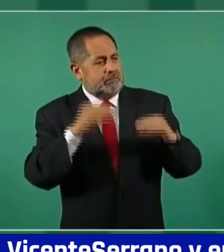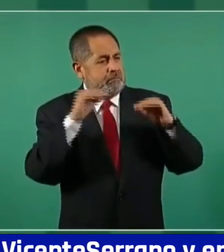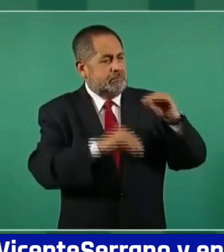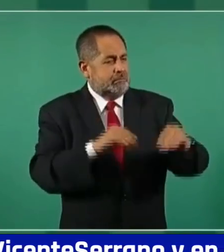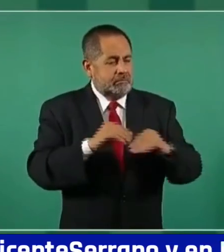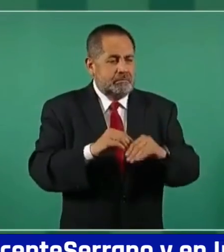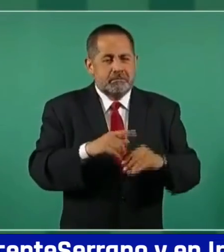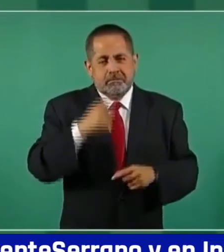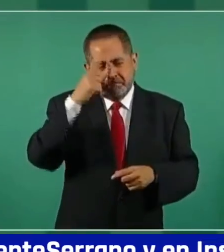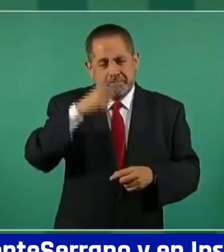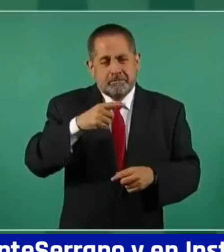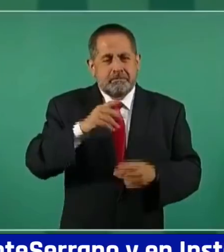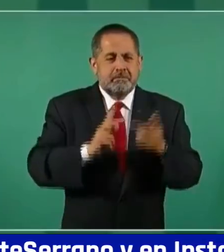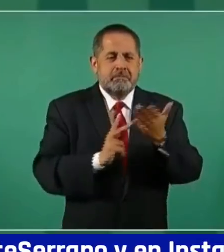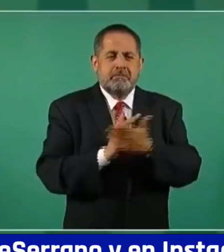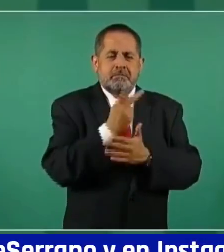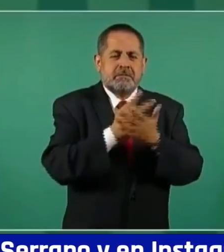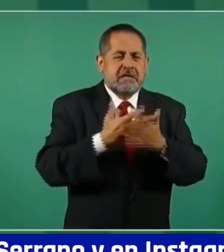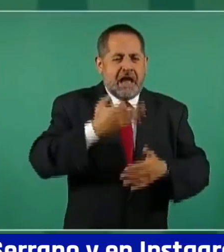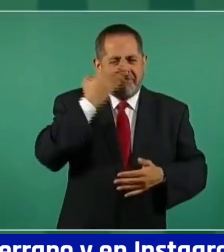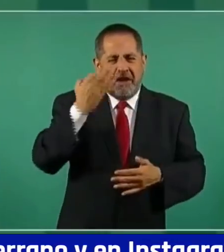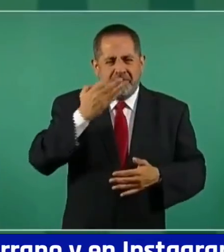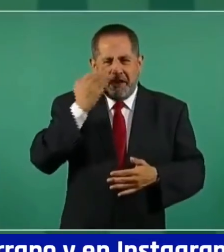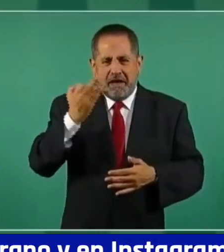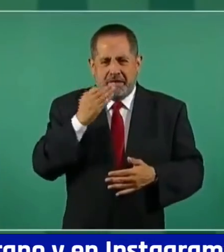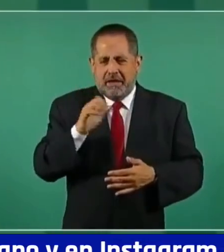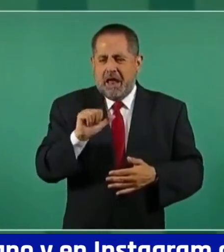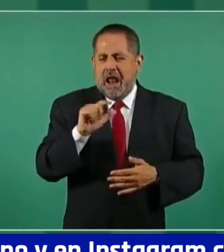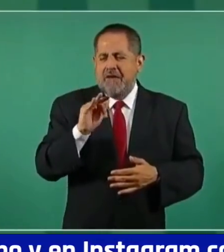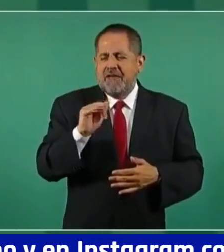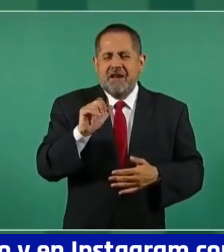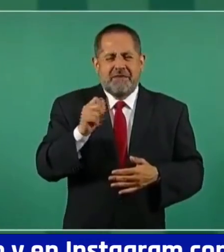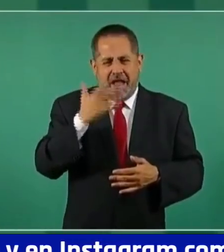producir alfalfa, que consume muchísima agua,